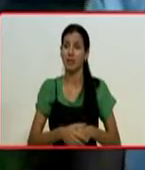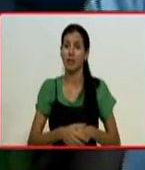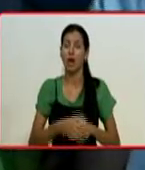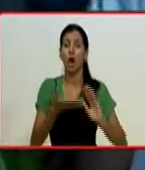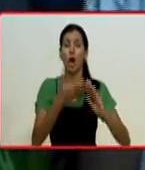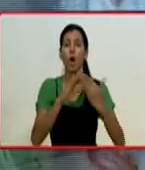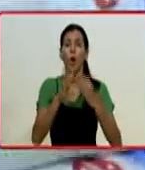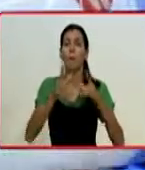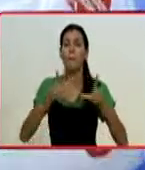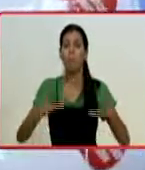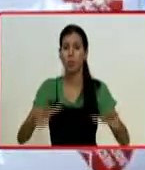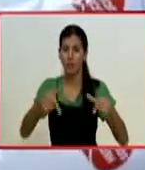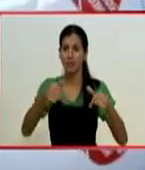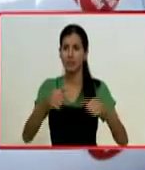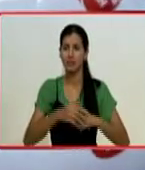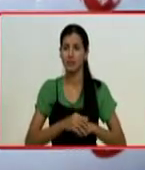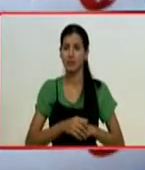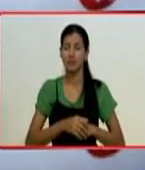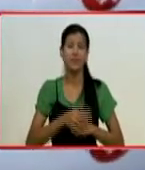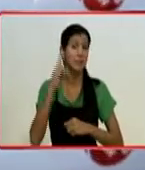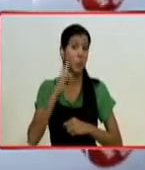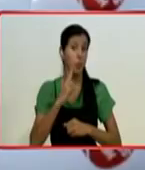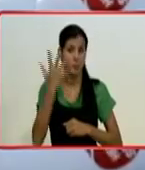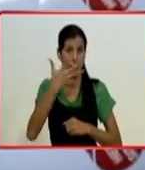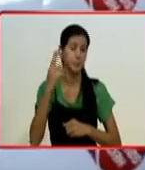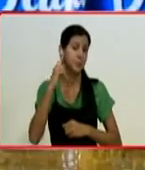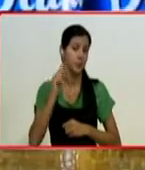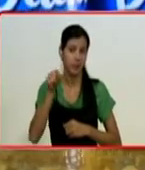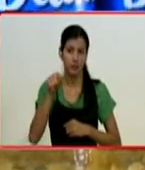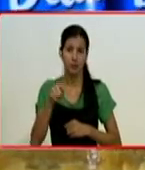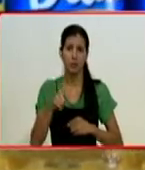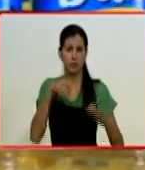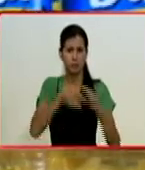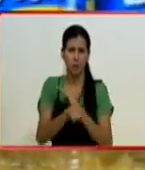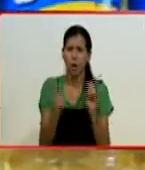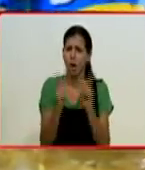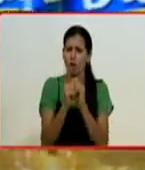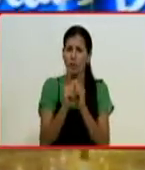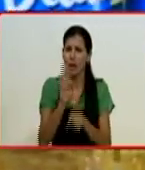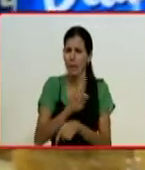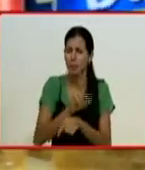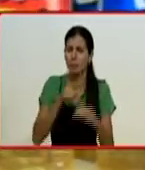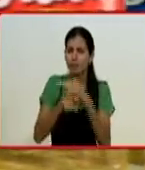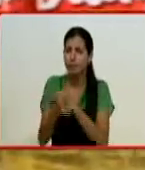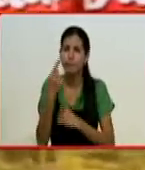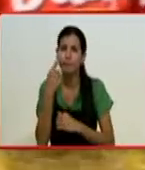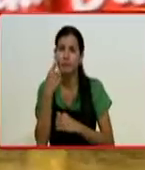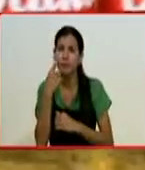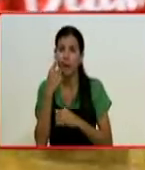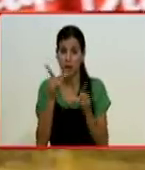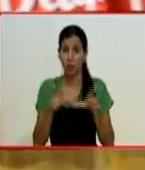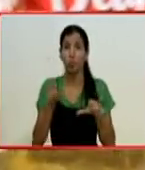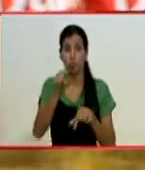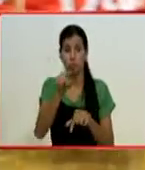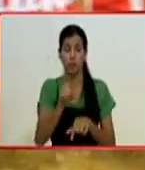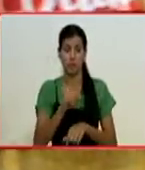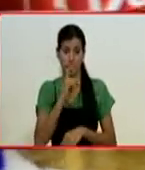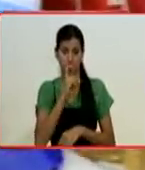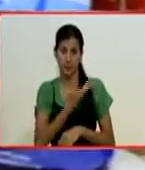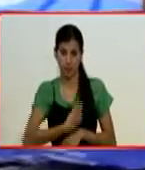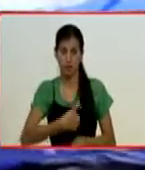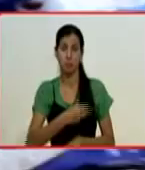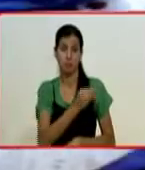Simón Bolívar, y vamos a entrar de manera muy rápida aquí a las instalaciones. Estas instalaciones son las que usted nos ha ordenado